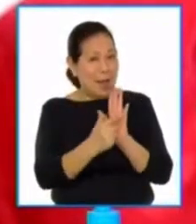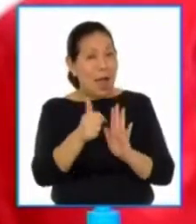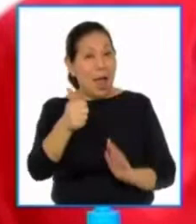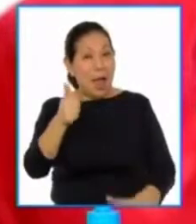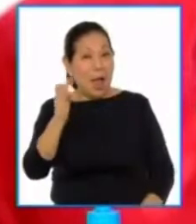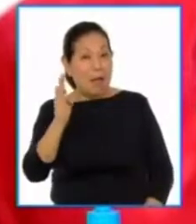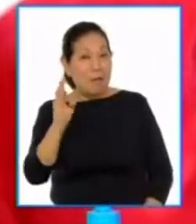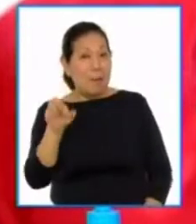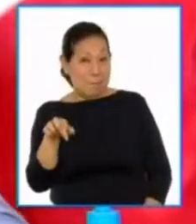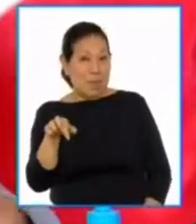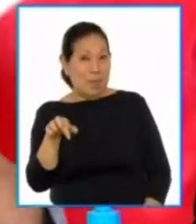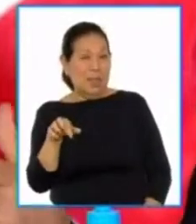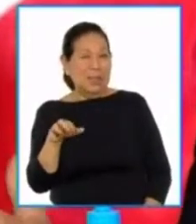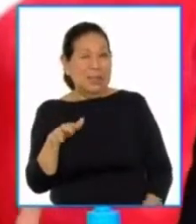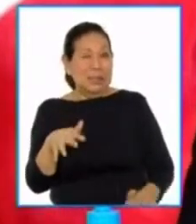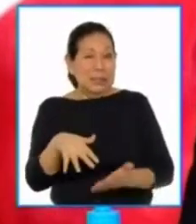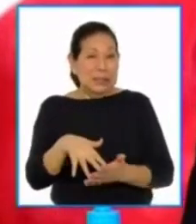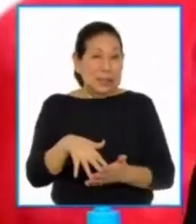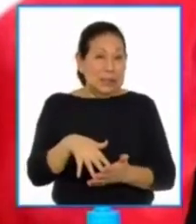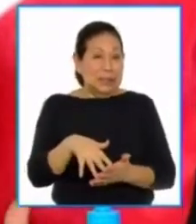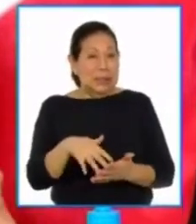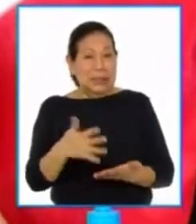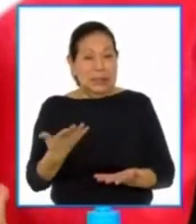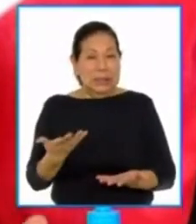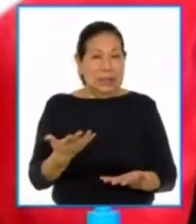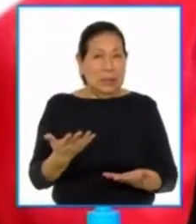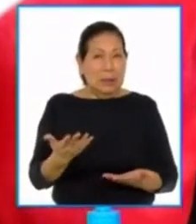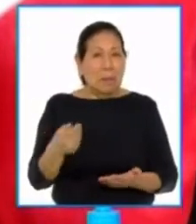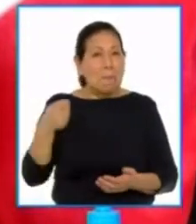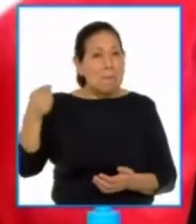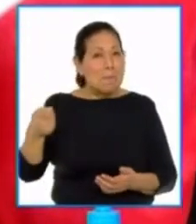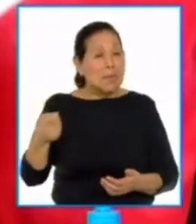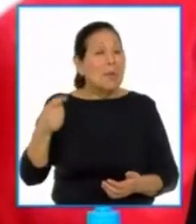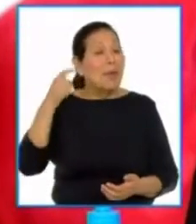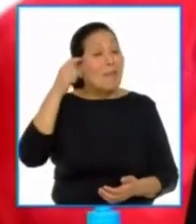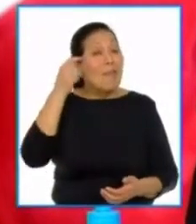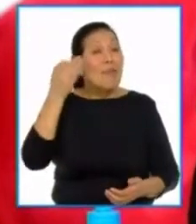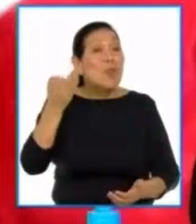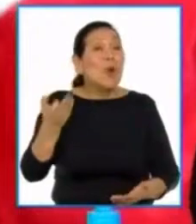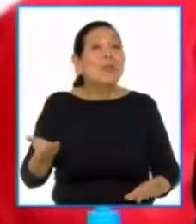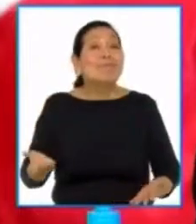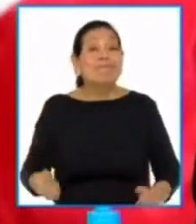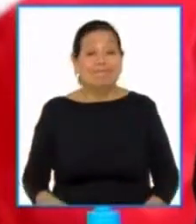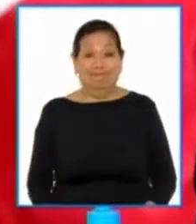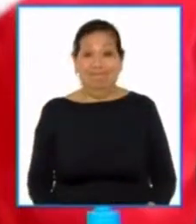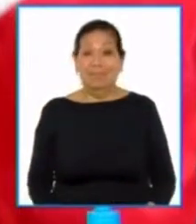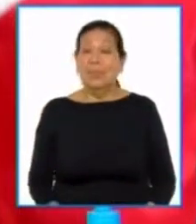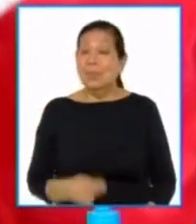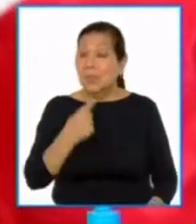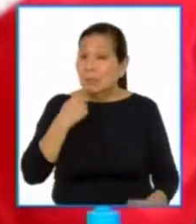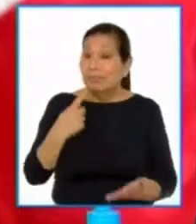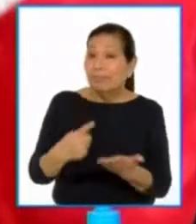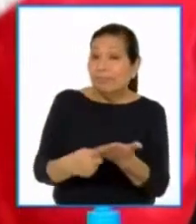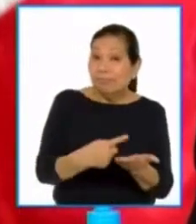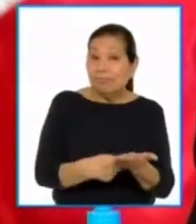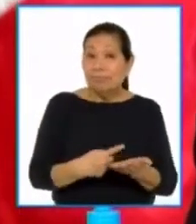las AFPs está debilitando el sistema de pensiones. Entonces,